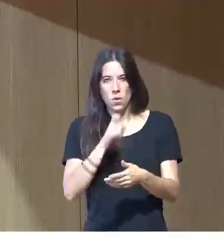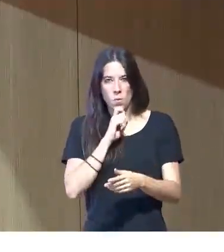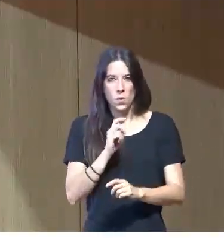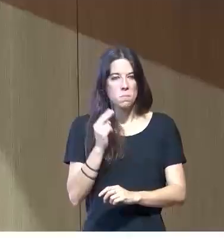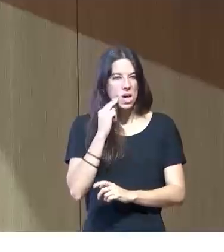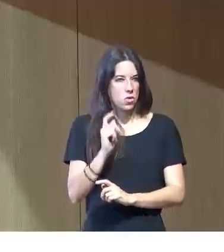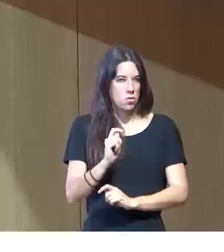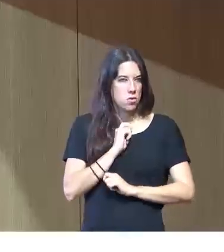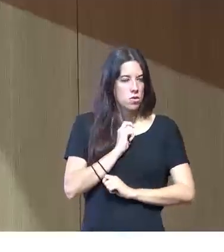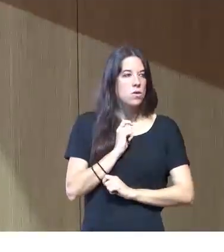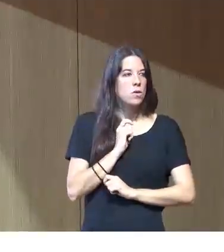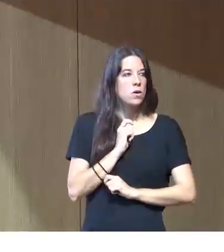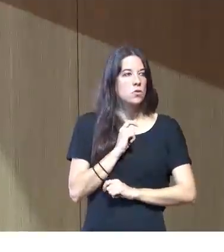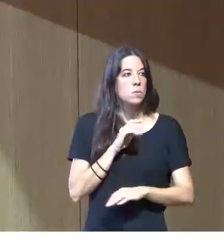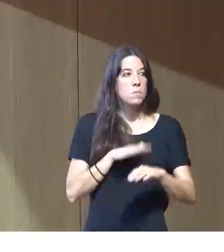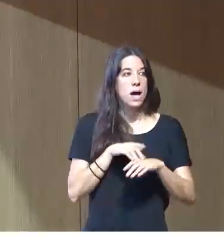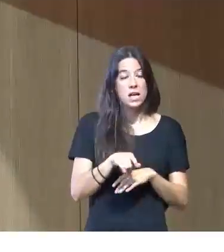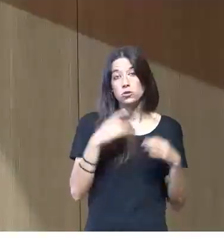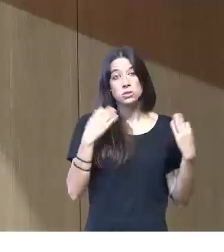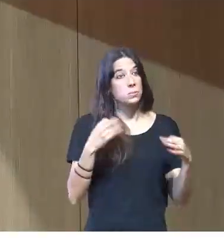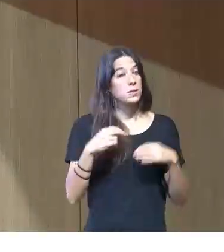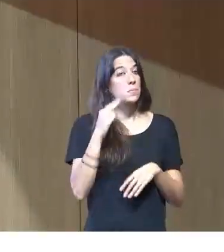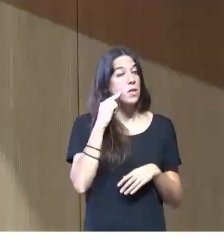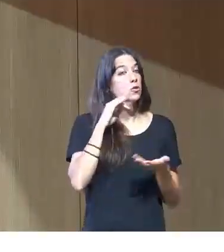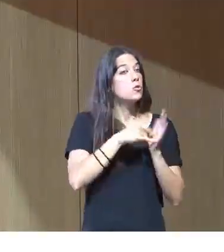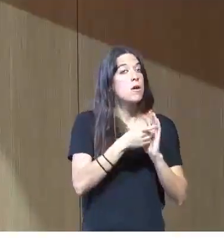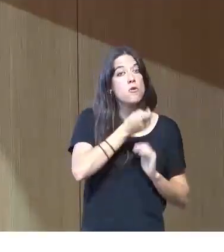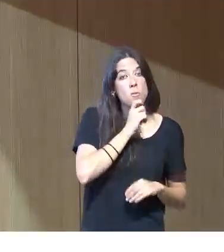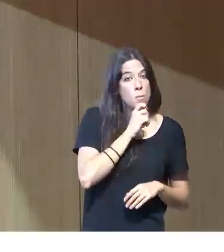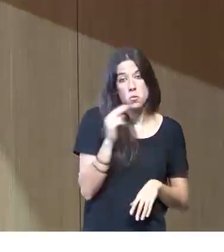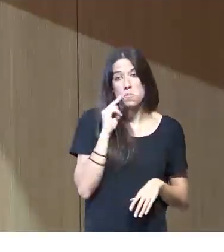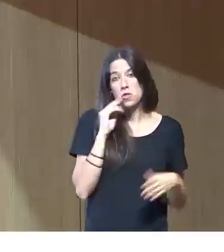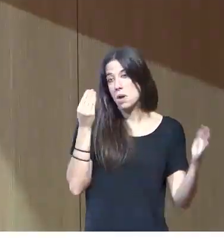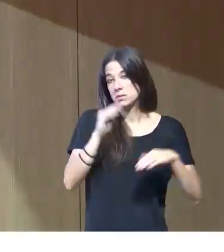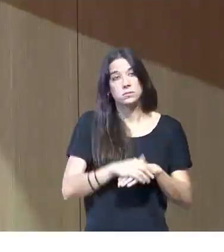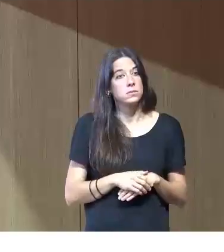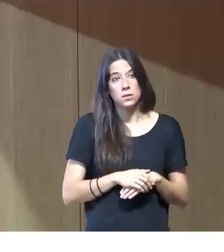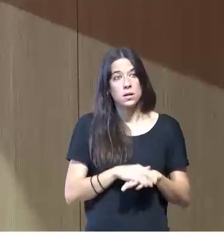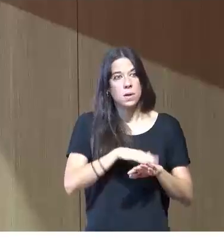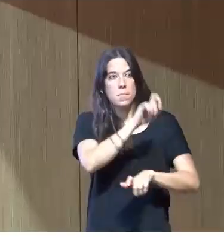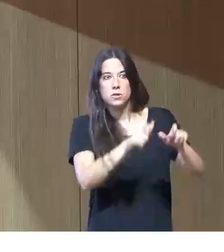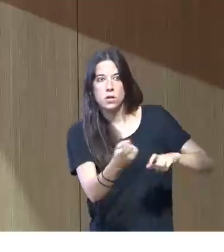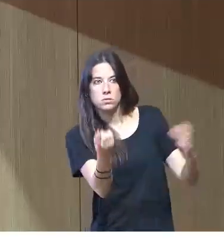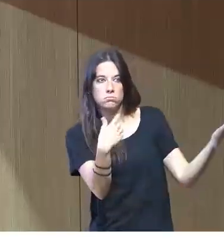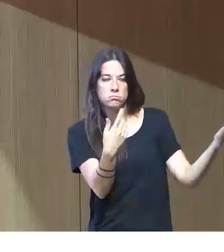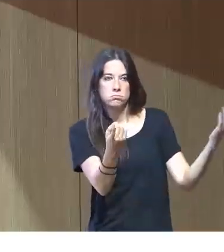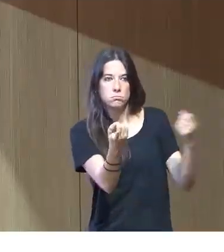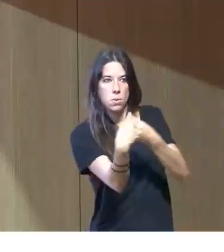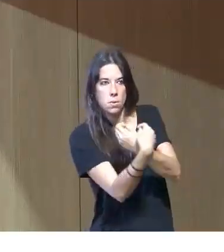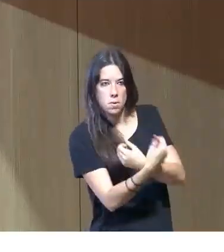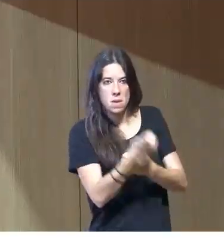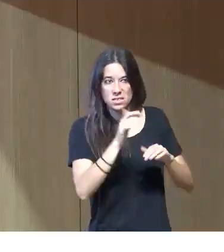simplemente el miedo se resuelve Pues con más miedo involucrando a las personas y ya está yo creo que